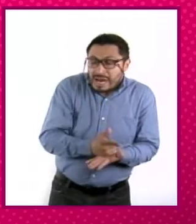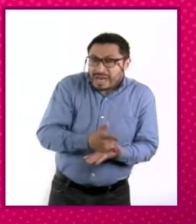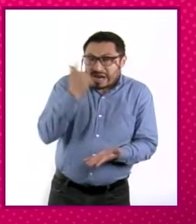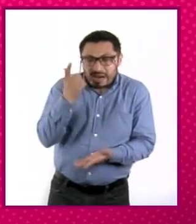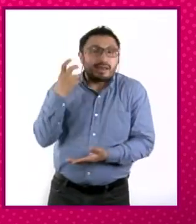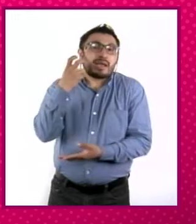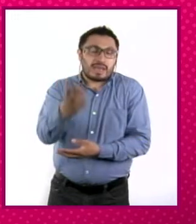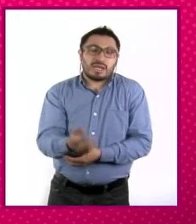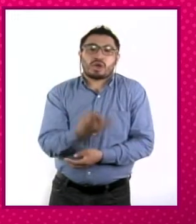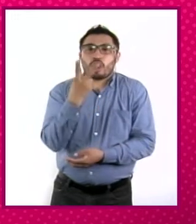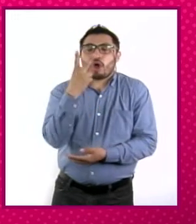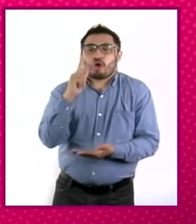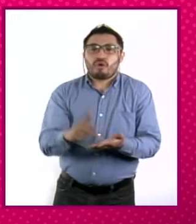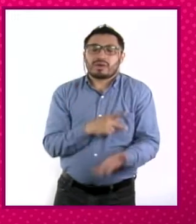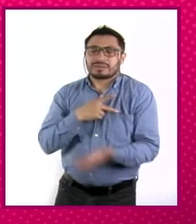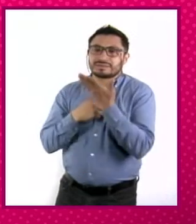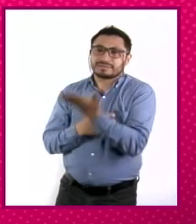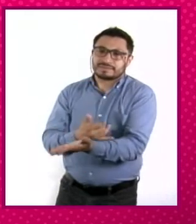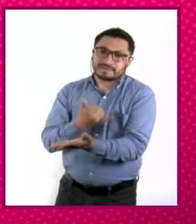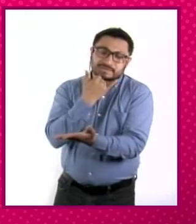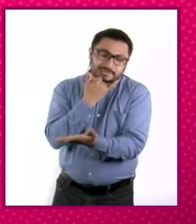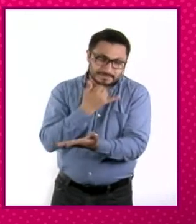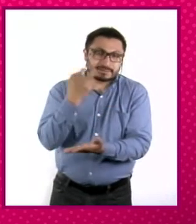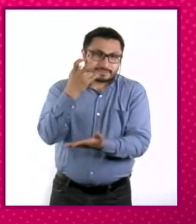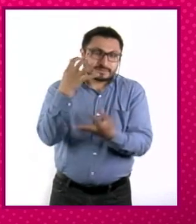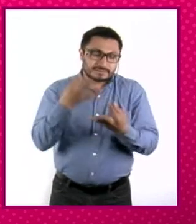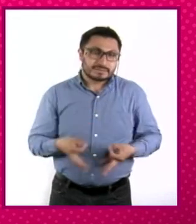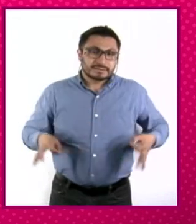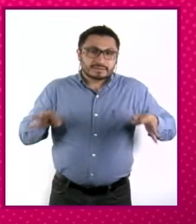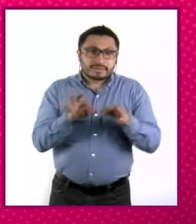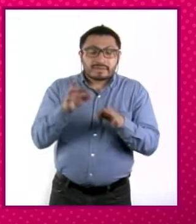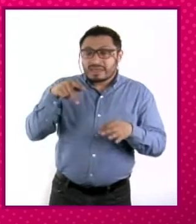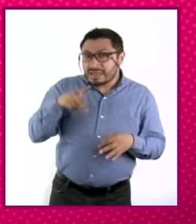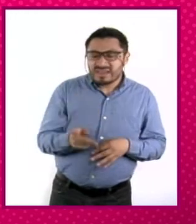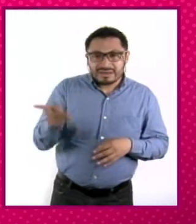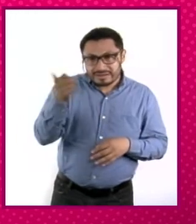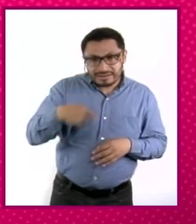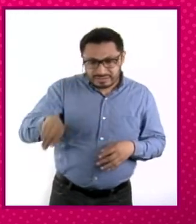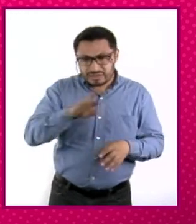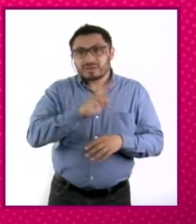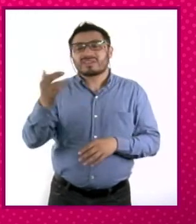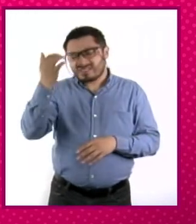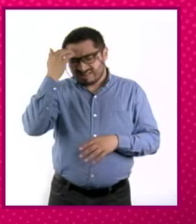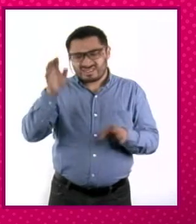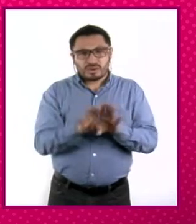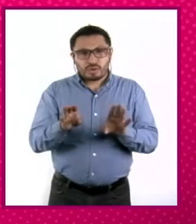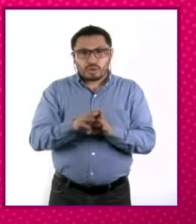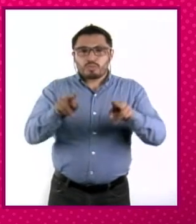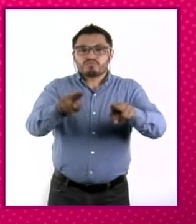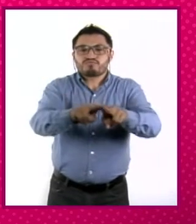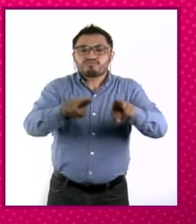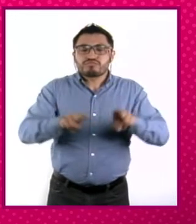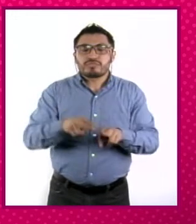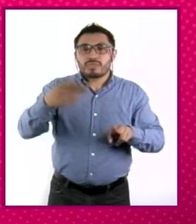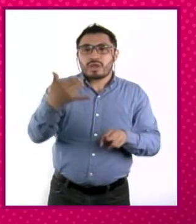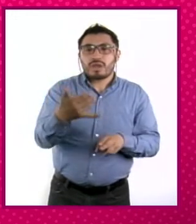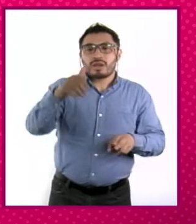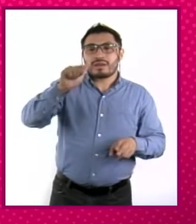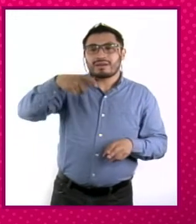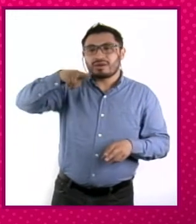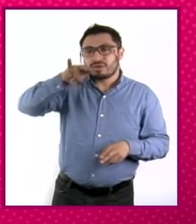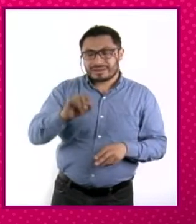de México y el universo. Es decir, eran grandes rebeliones que fueron un poco a desembocar